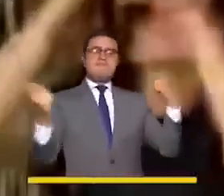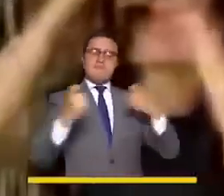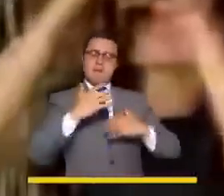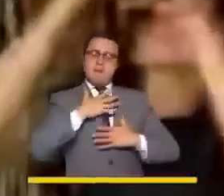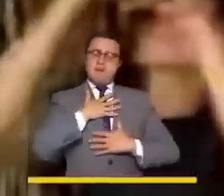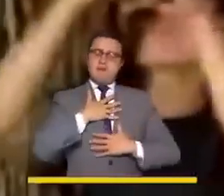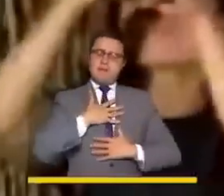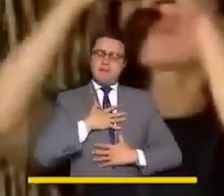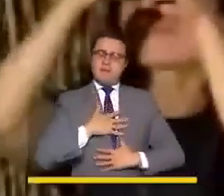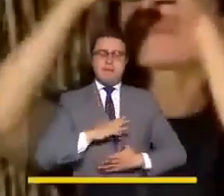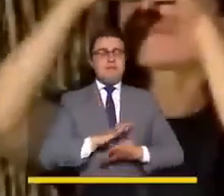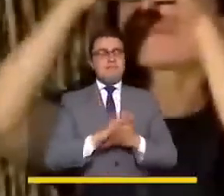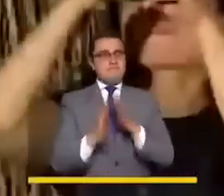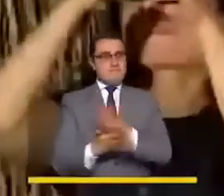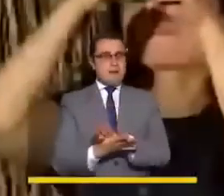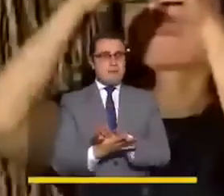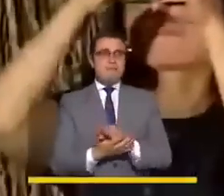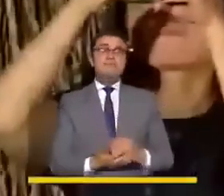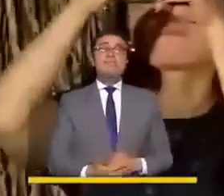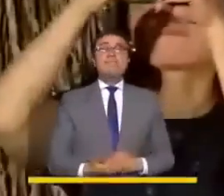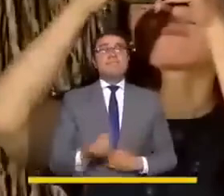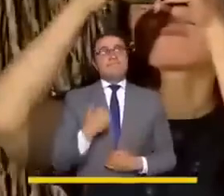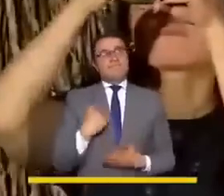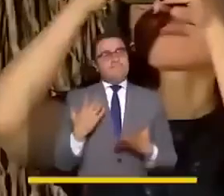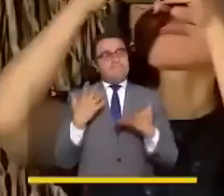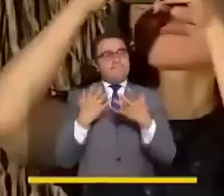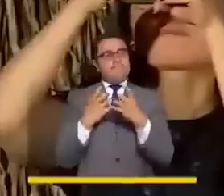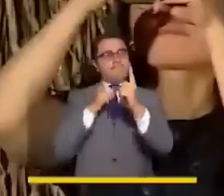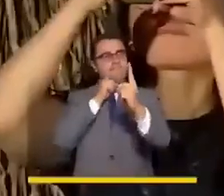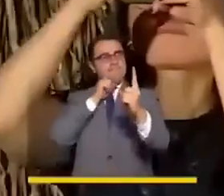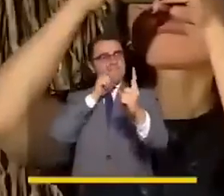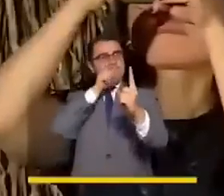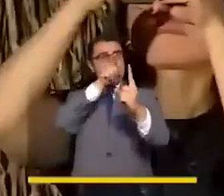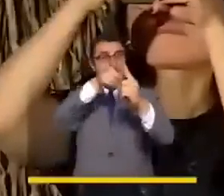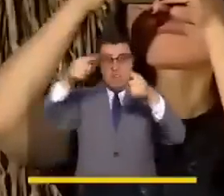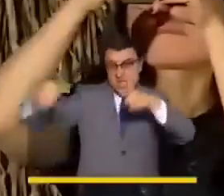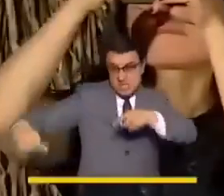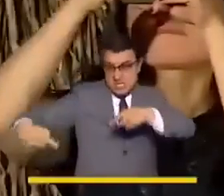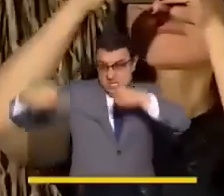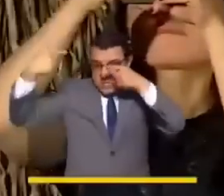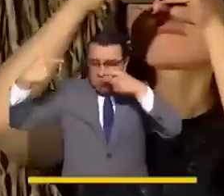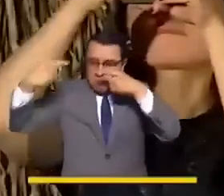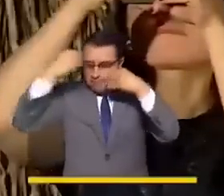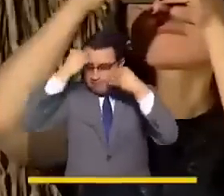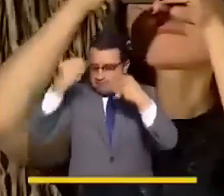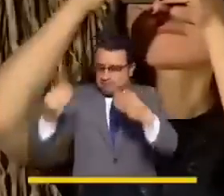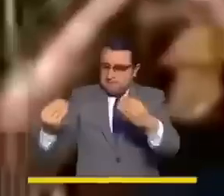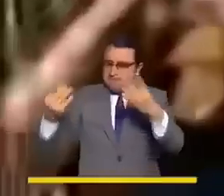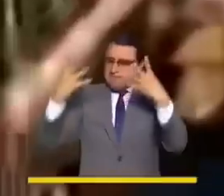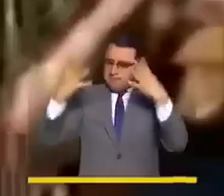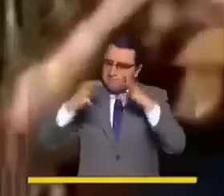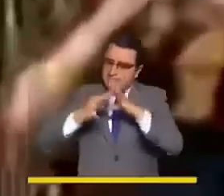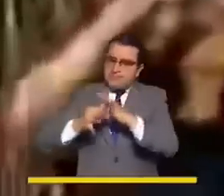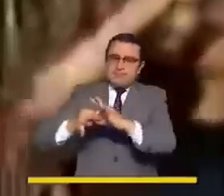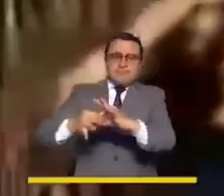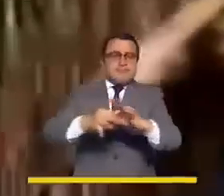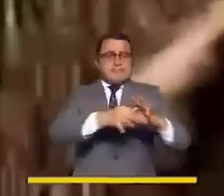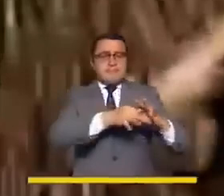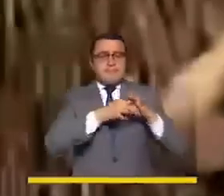pacíficamente. He puesto como horizonte la reconciliación, un acuerdo nacional, he